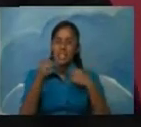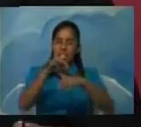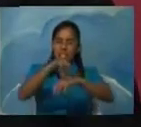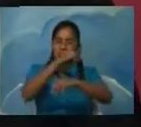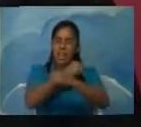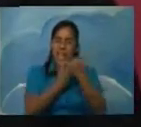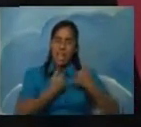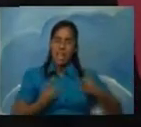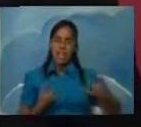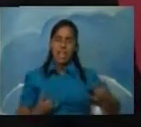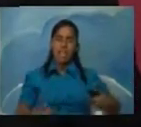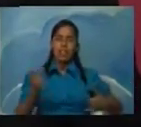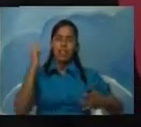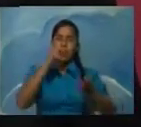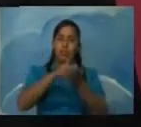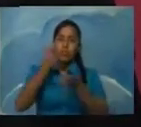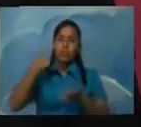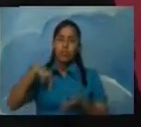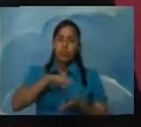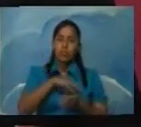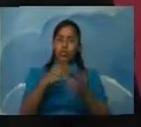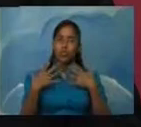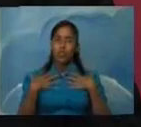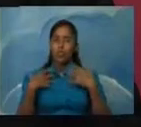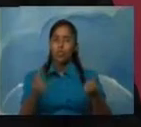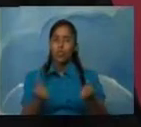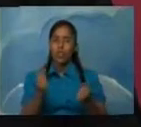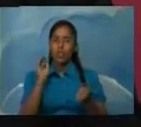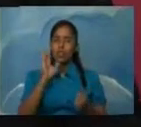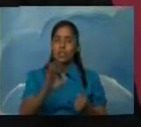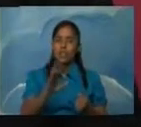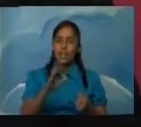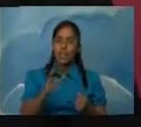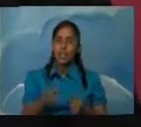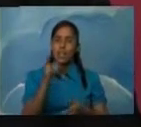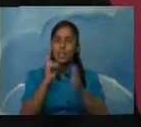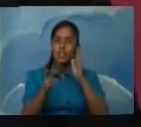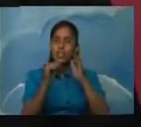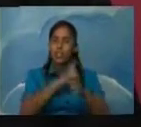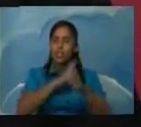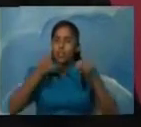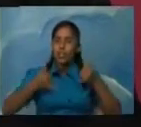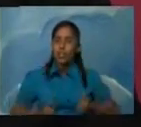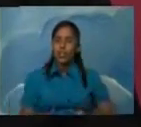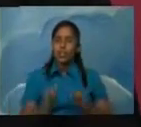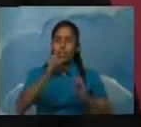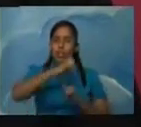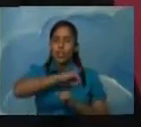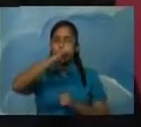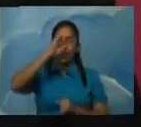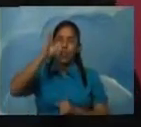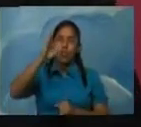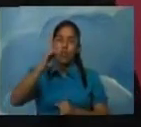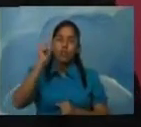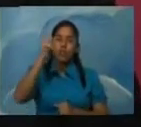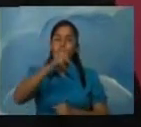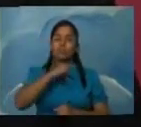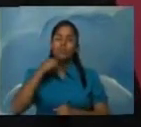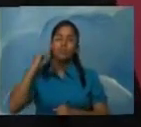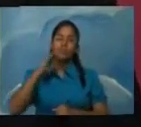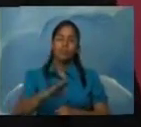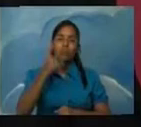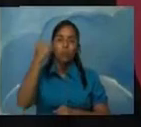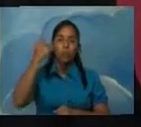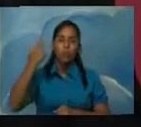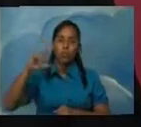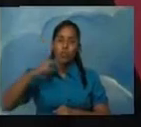heridas, fuimos nosotros curados. Así que Él, el trigo de Dios, el Hijo de Dios, Él fue molido por nuestros pecados.